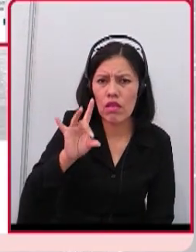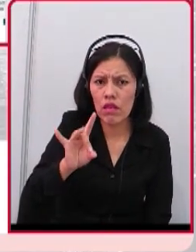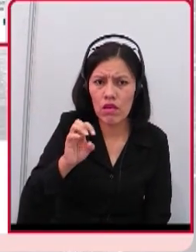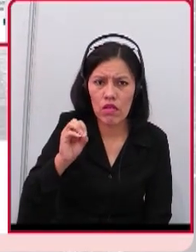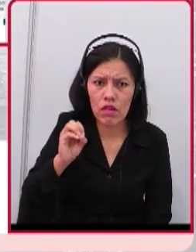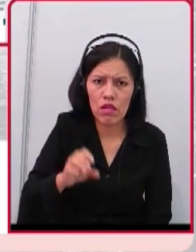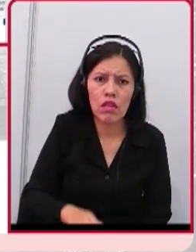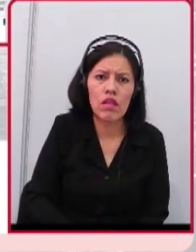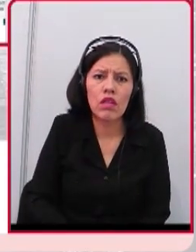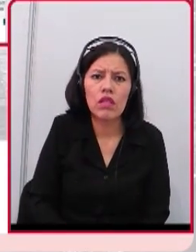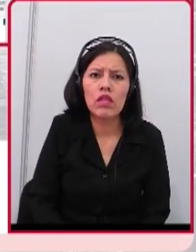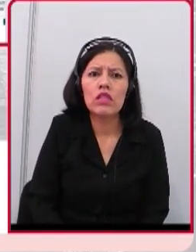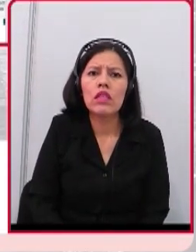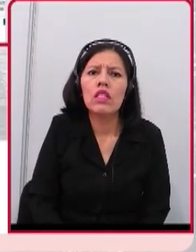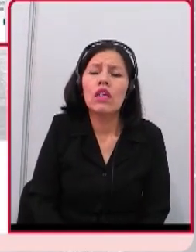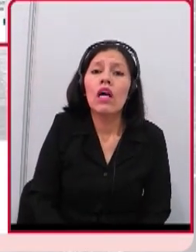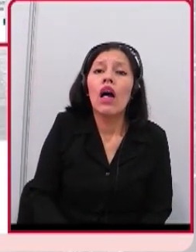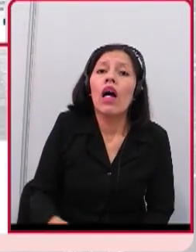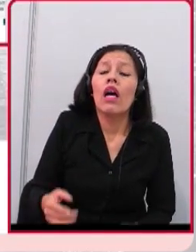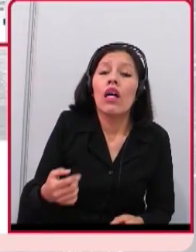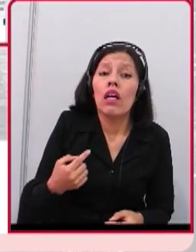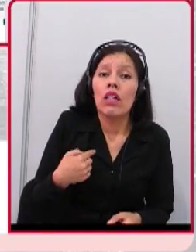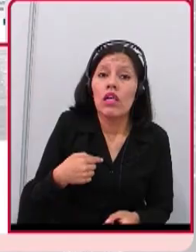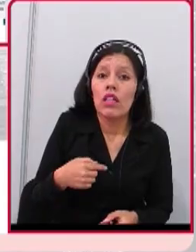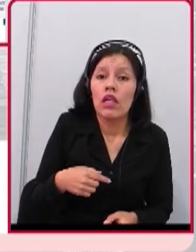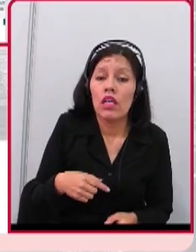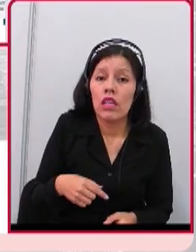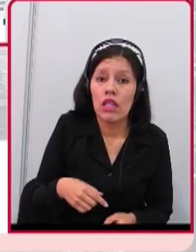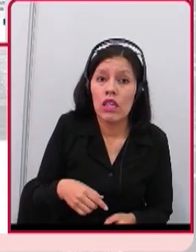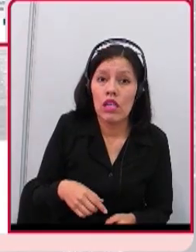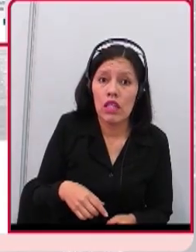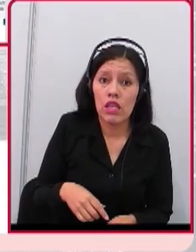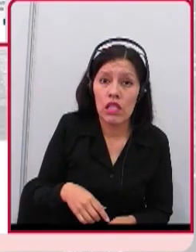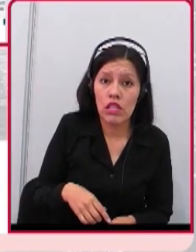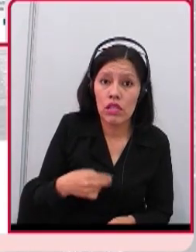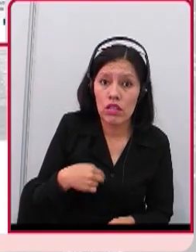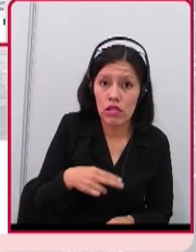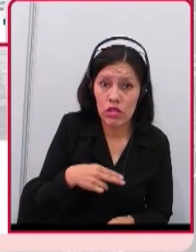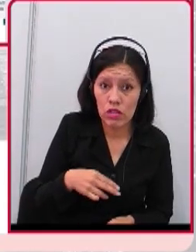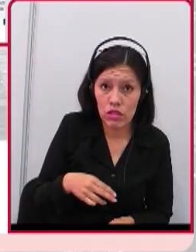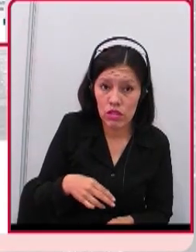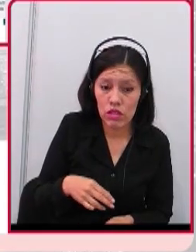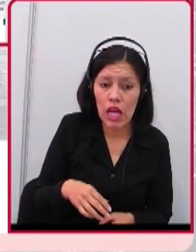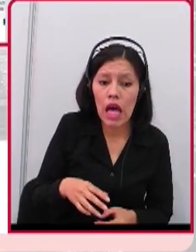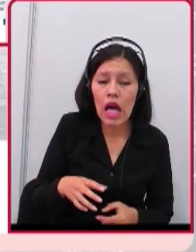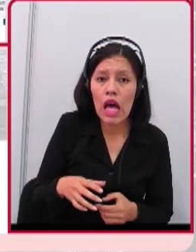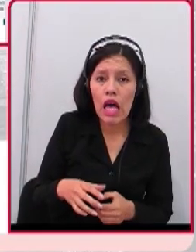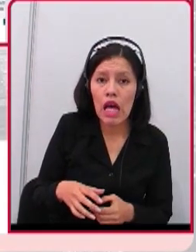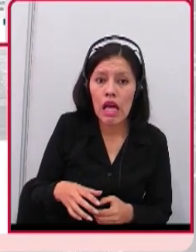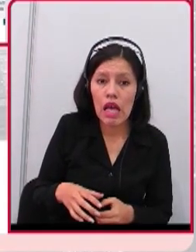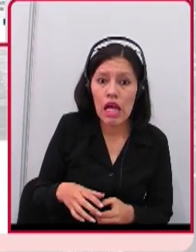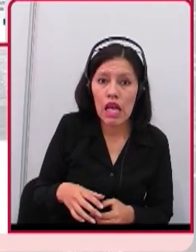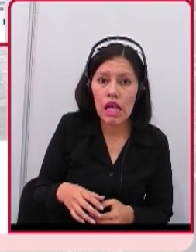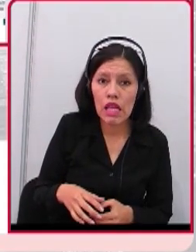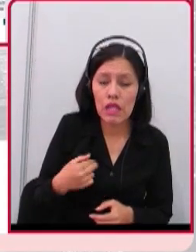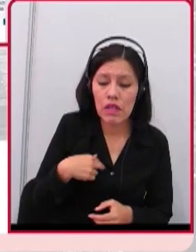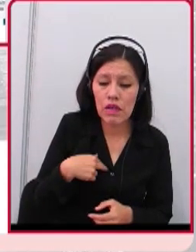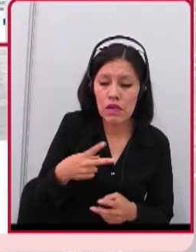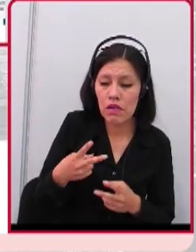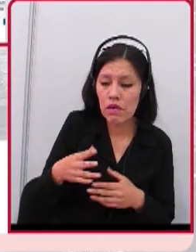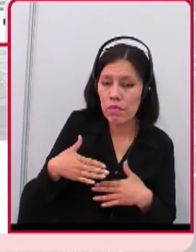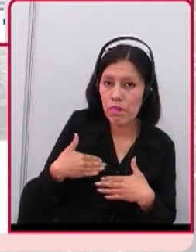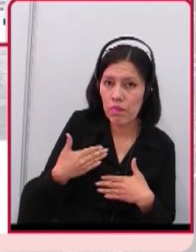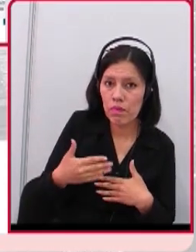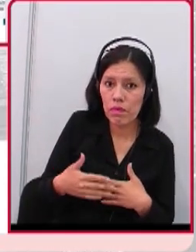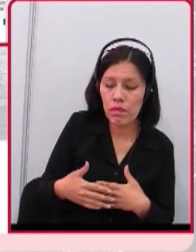planos que vemos achurados de color rojo son la mineralización de enargita pirita